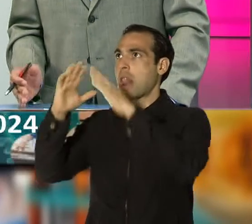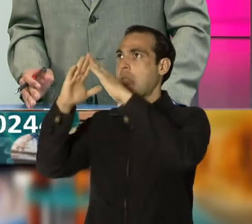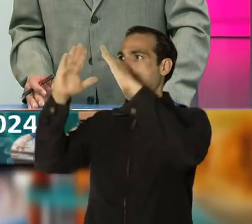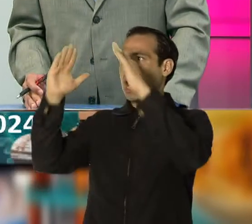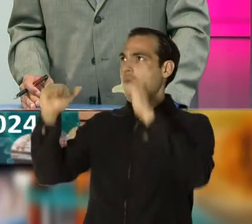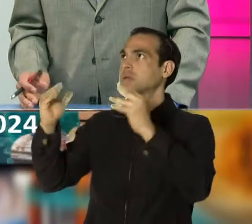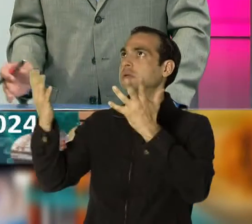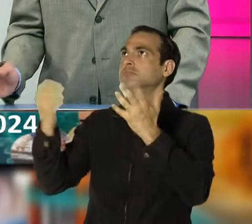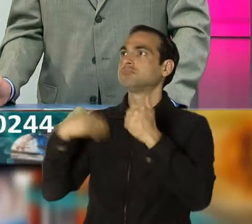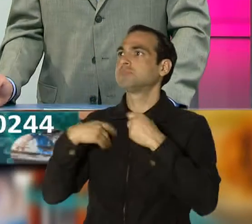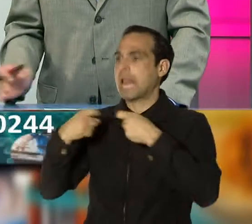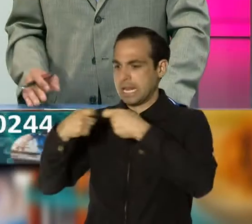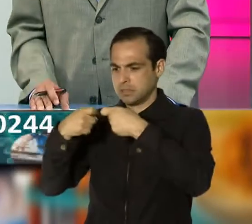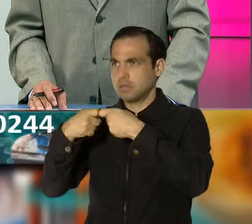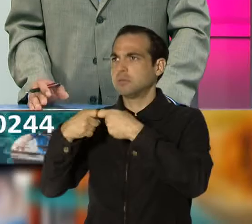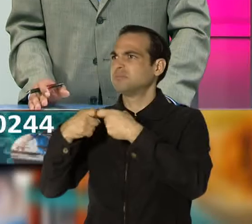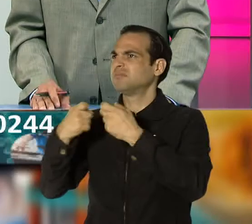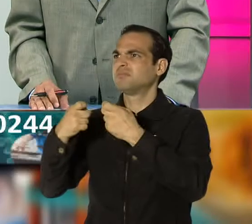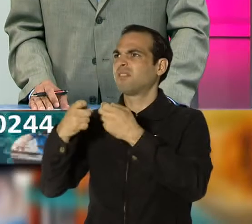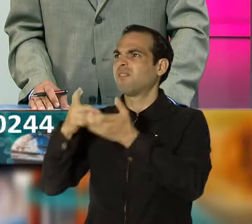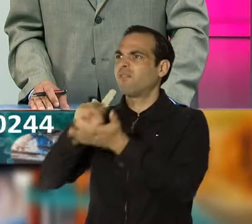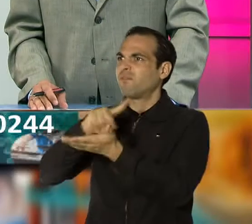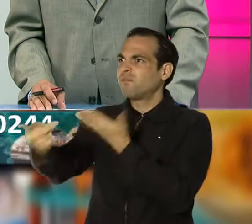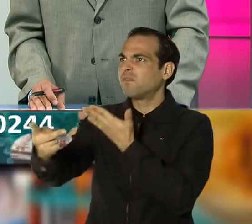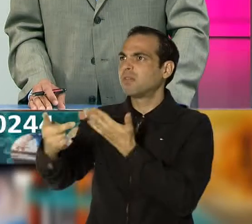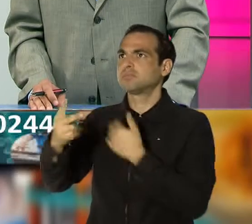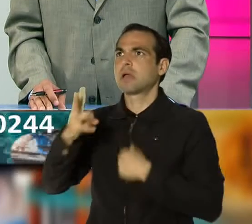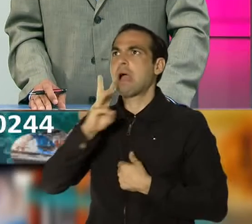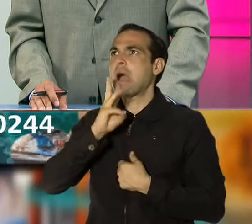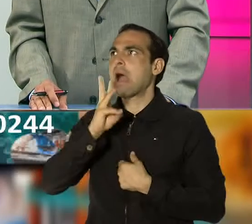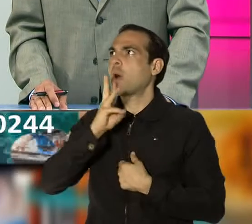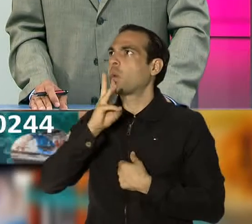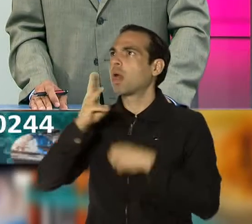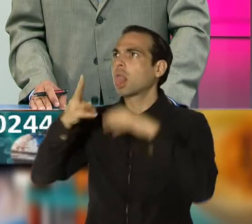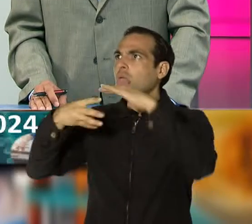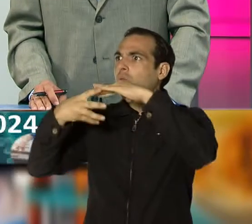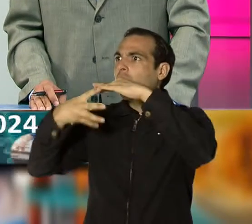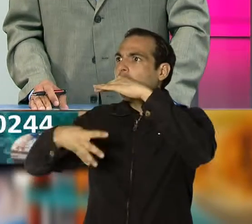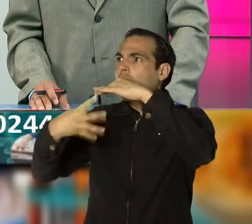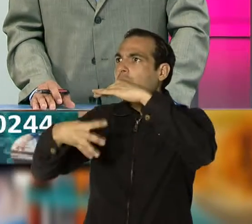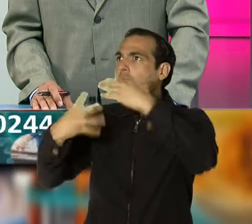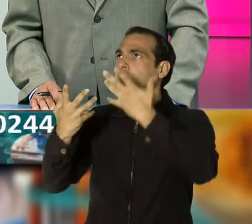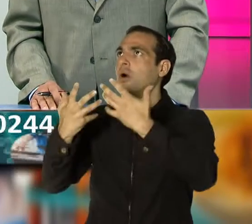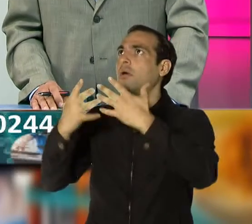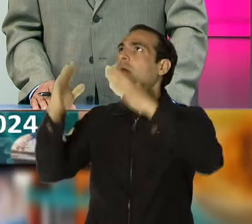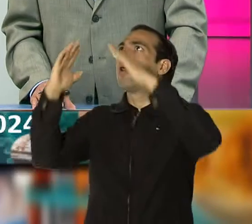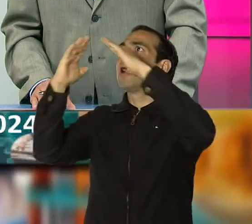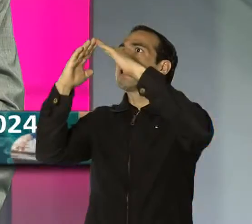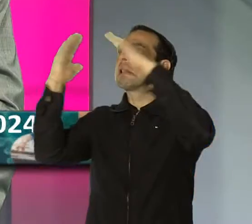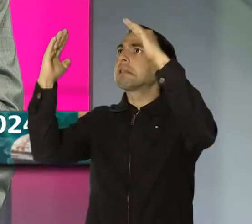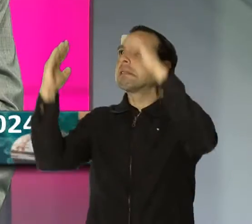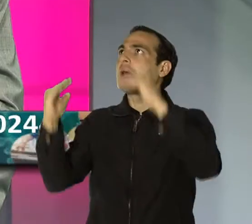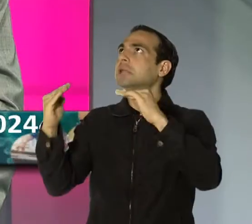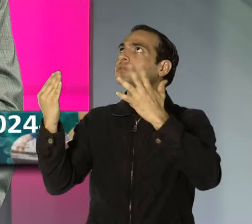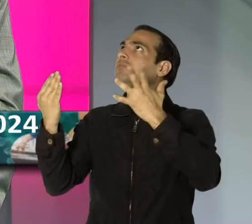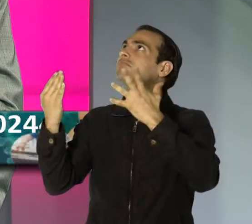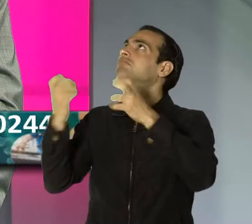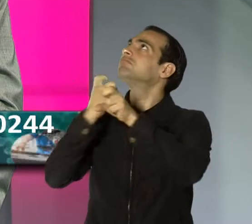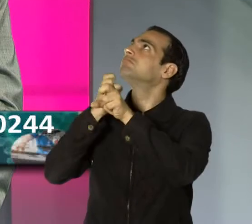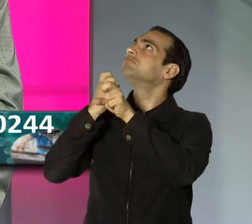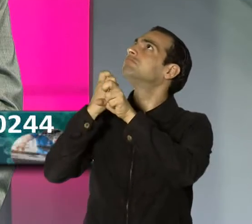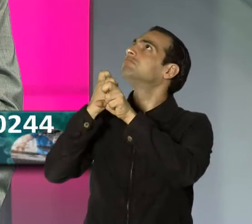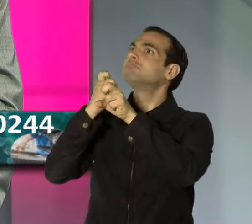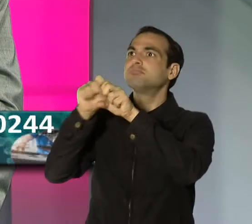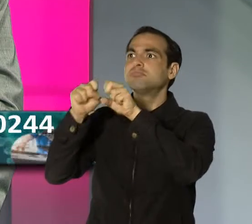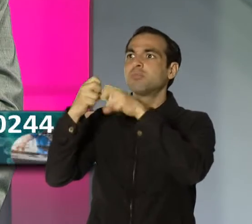sistema eléctrico, en agua o que se le está cayendo el techo. Muchas personas nos han llegado con esa